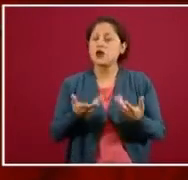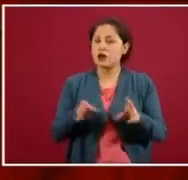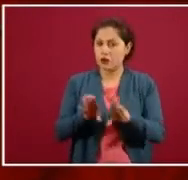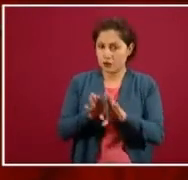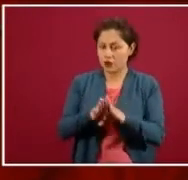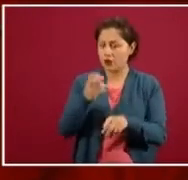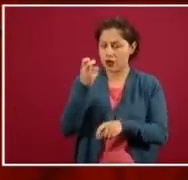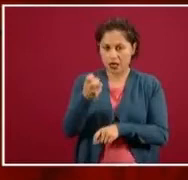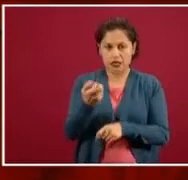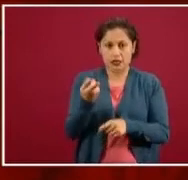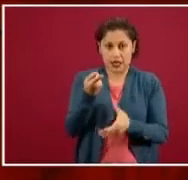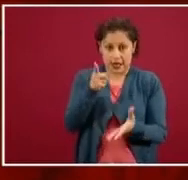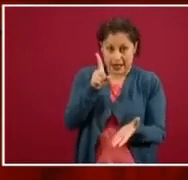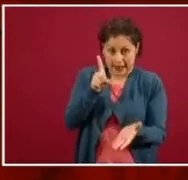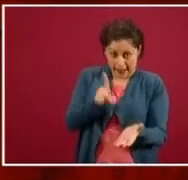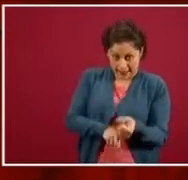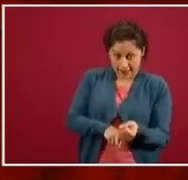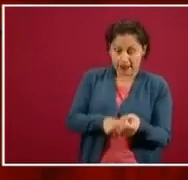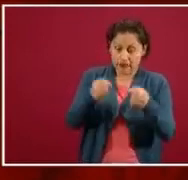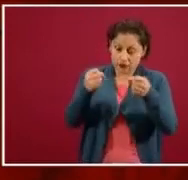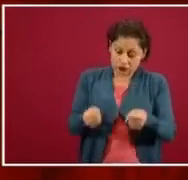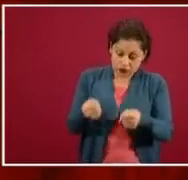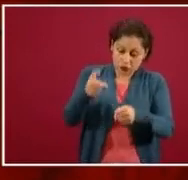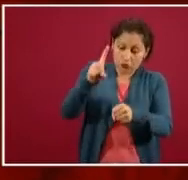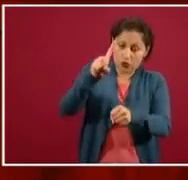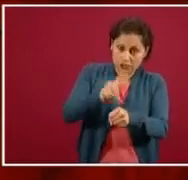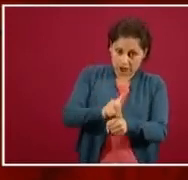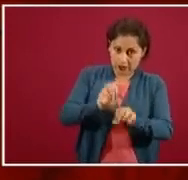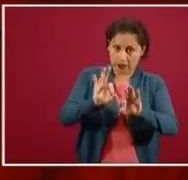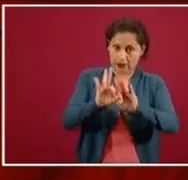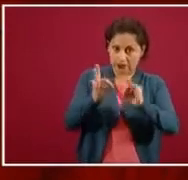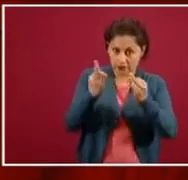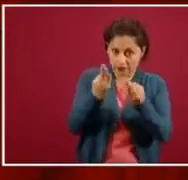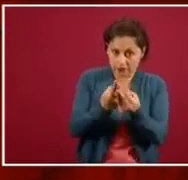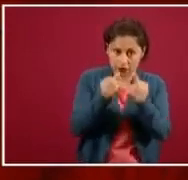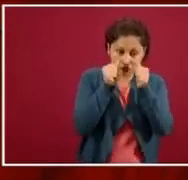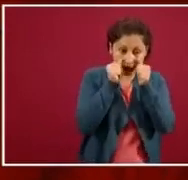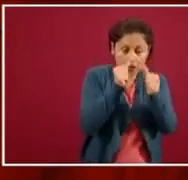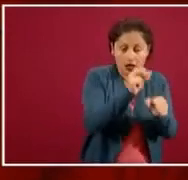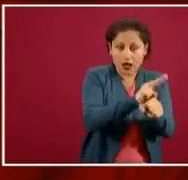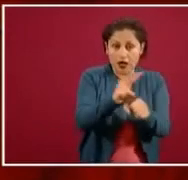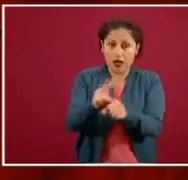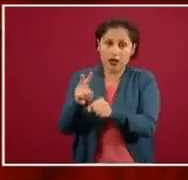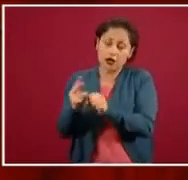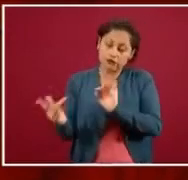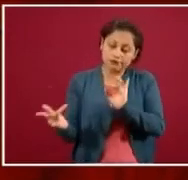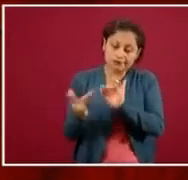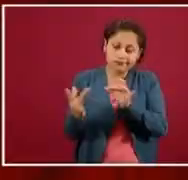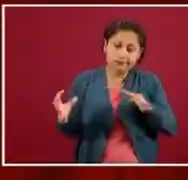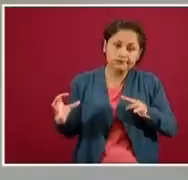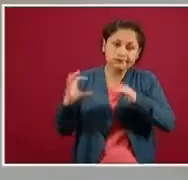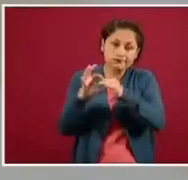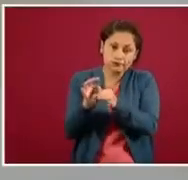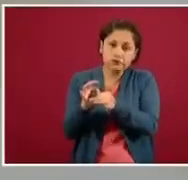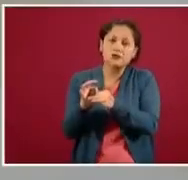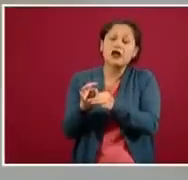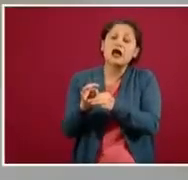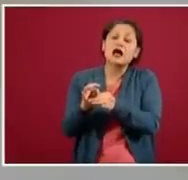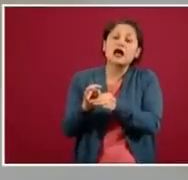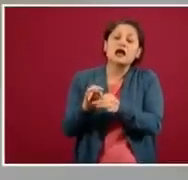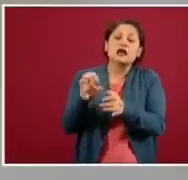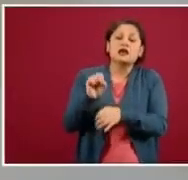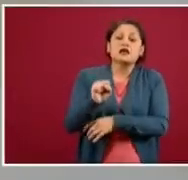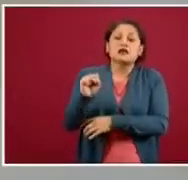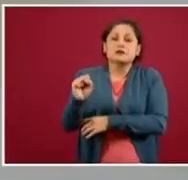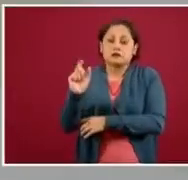ese segmento o ese componente de la estrategia, que trabajamos de manera muy coordinada con la Secretaría de Seguridad